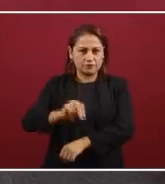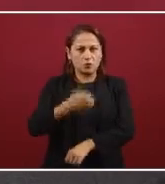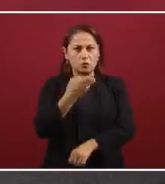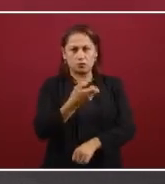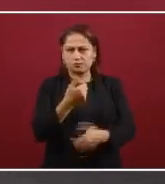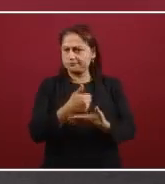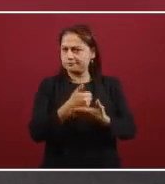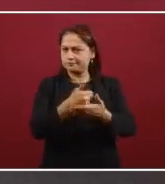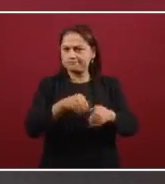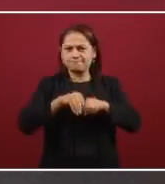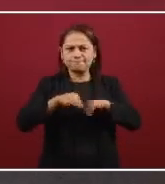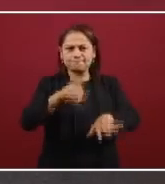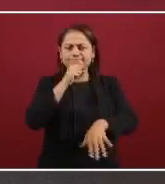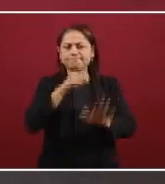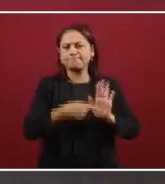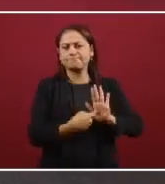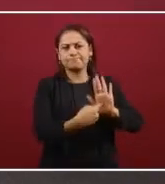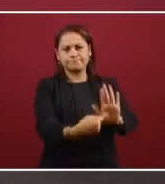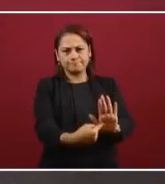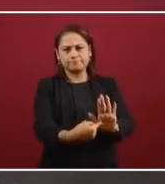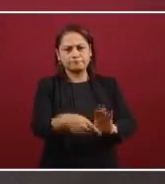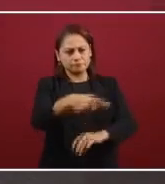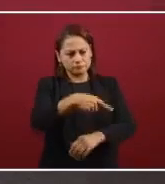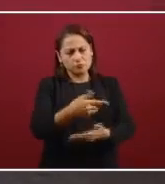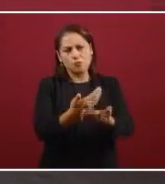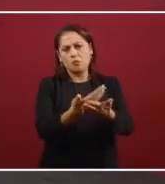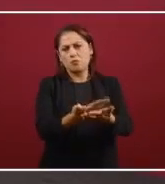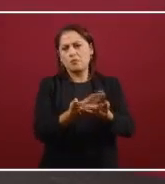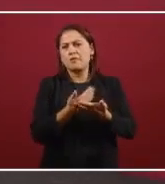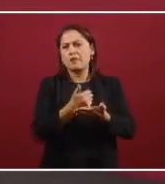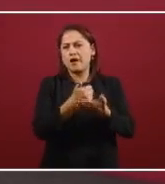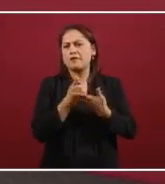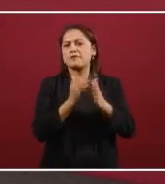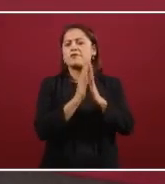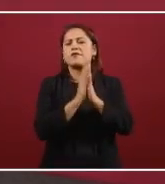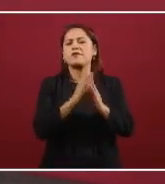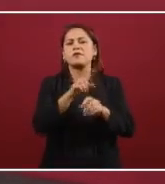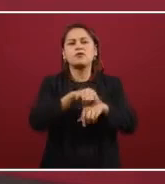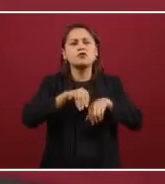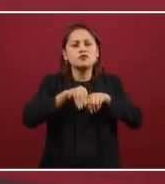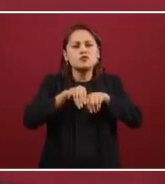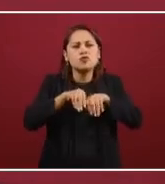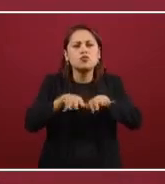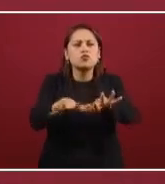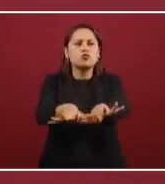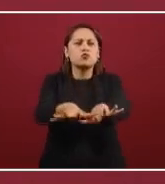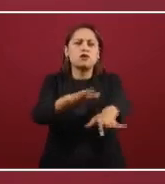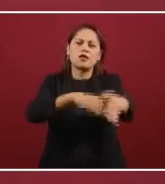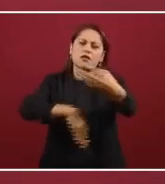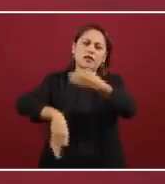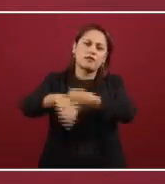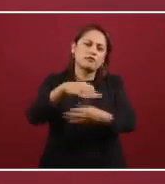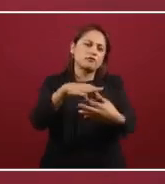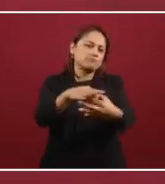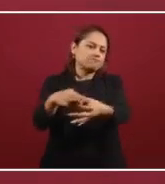y adelante, ayúdennos para que todos participemos.